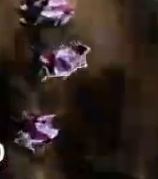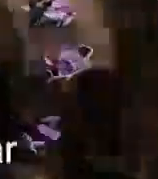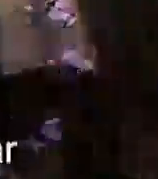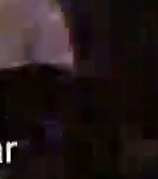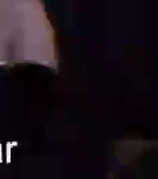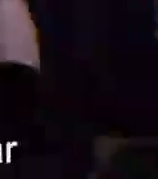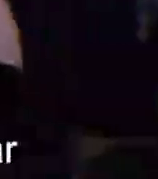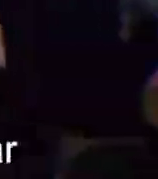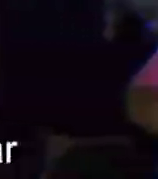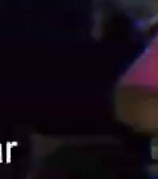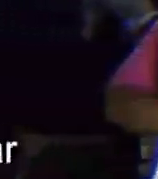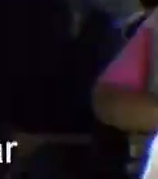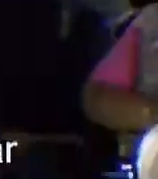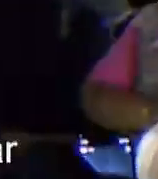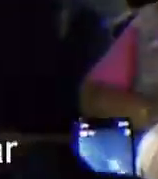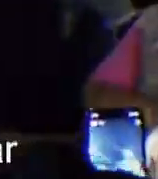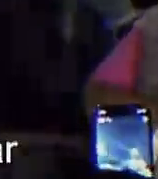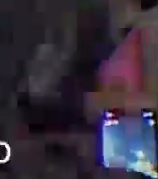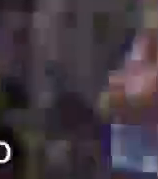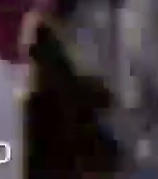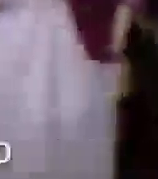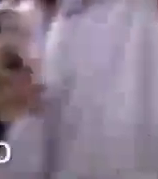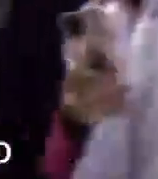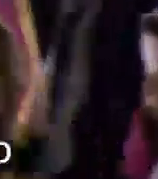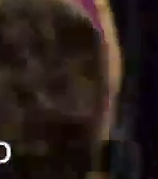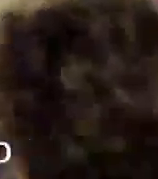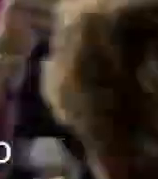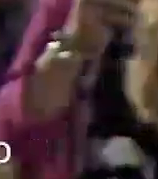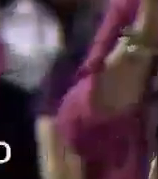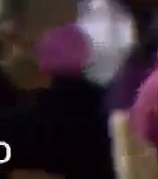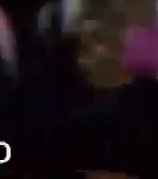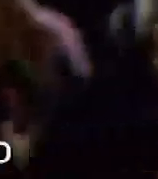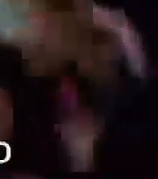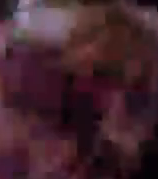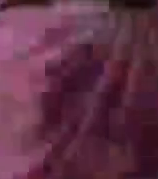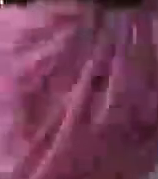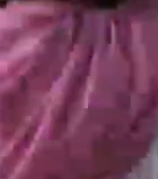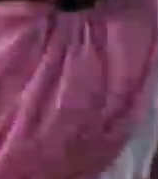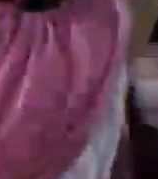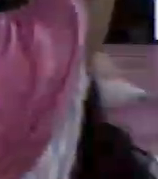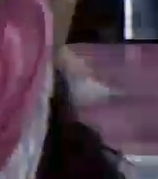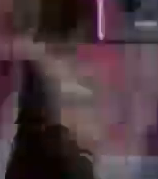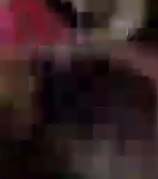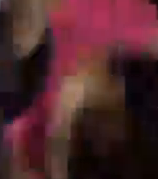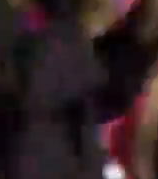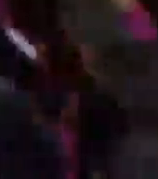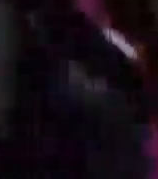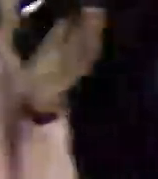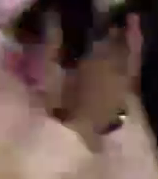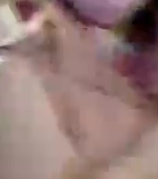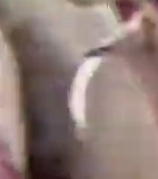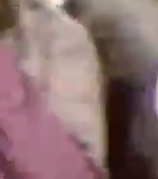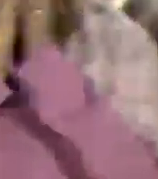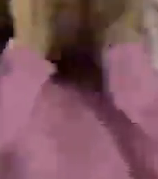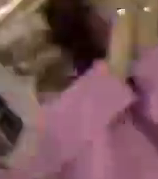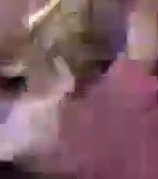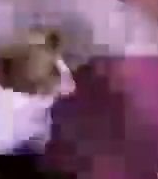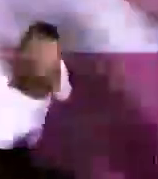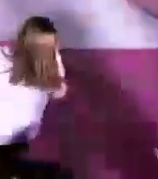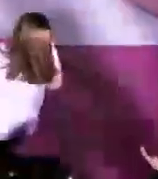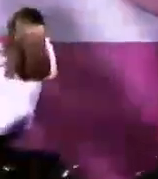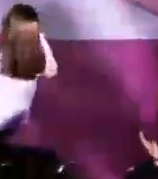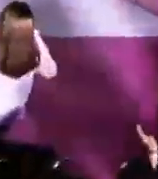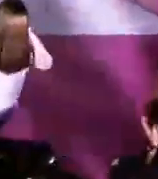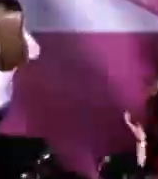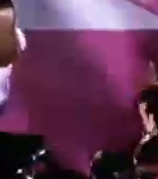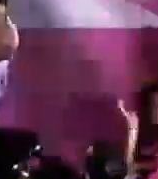México! ¡No vamos a registrar ningún candidato que atentó contra las mujeres en